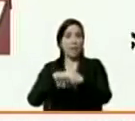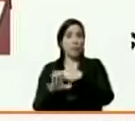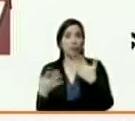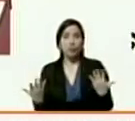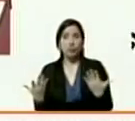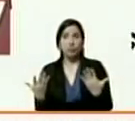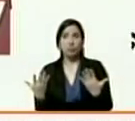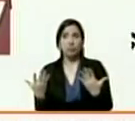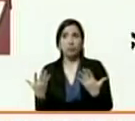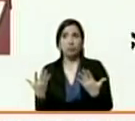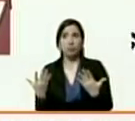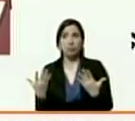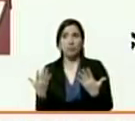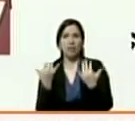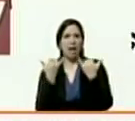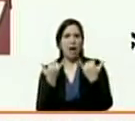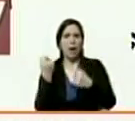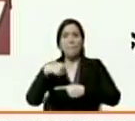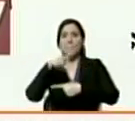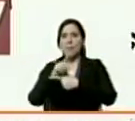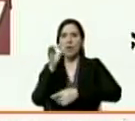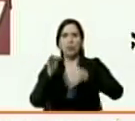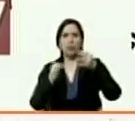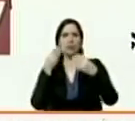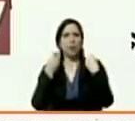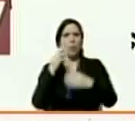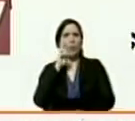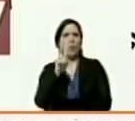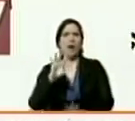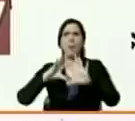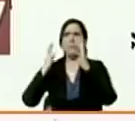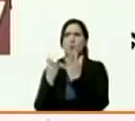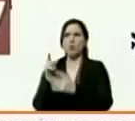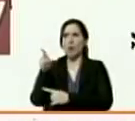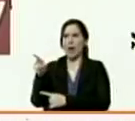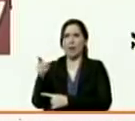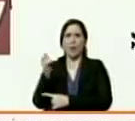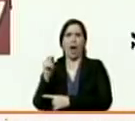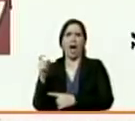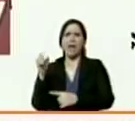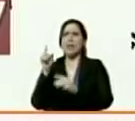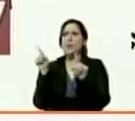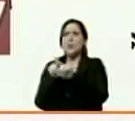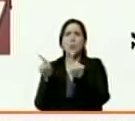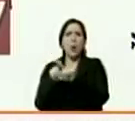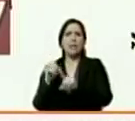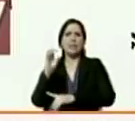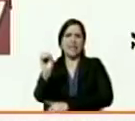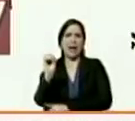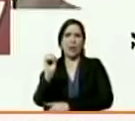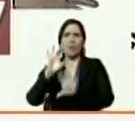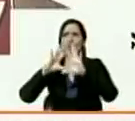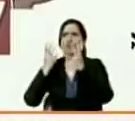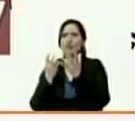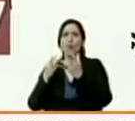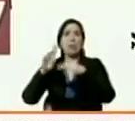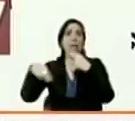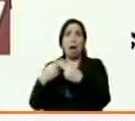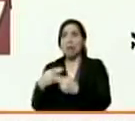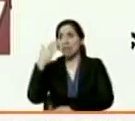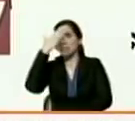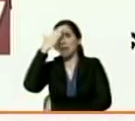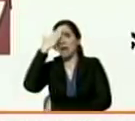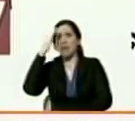un problema de primera justicia. ¿Cómo lo van a ver en el mundo? Ellos son unos nulos en el mundo. Nadie sabe en el mundo qué es primera